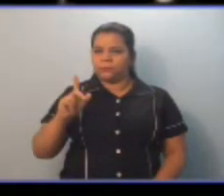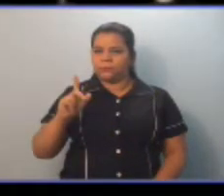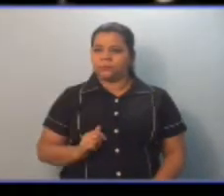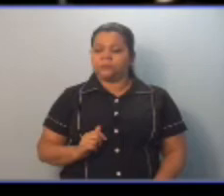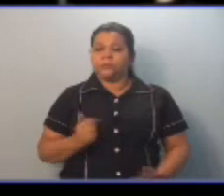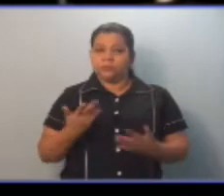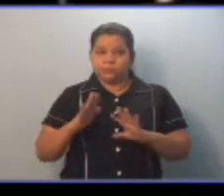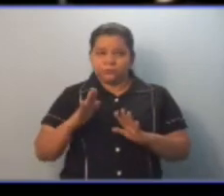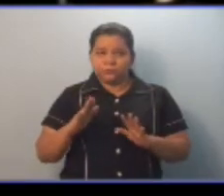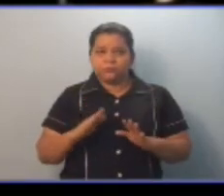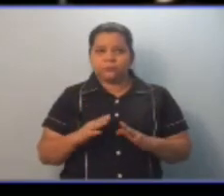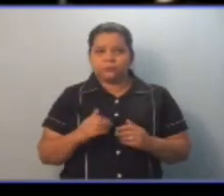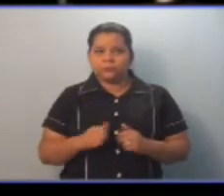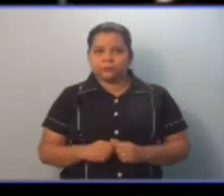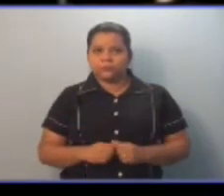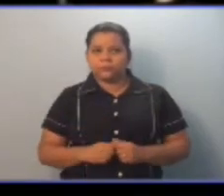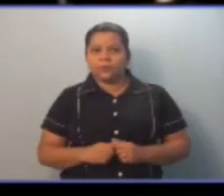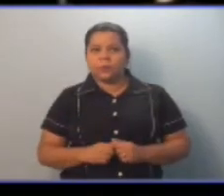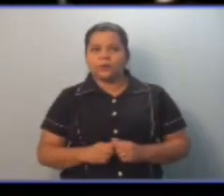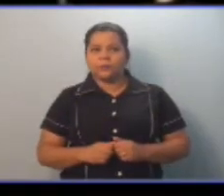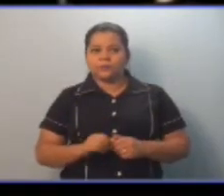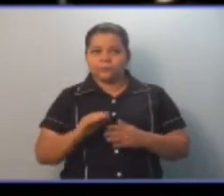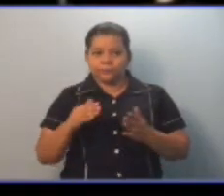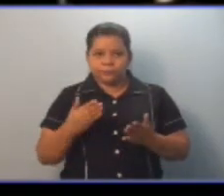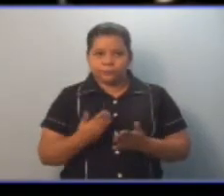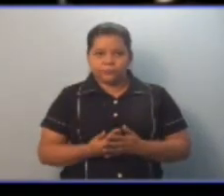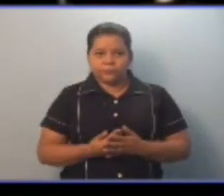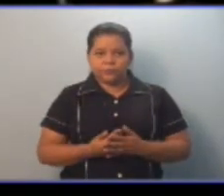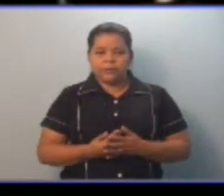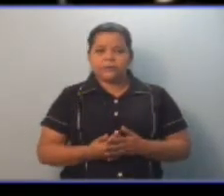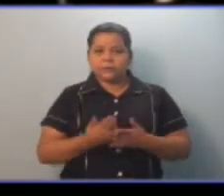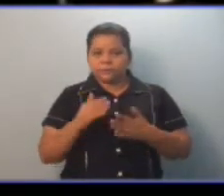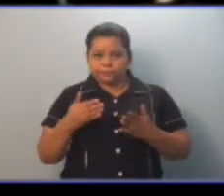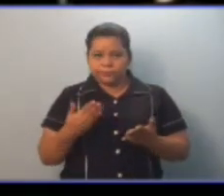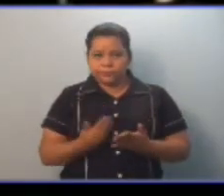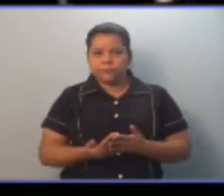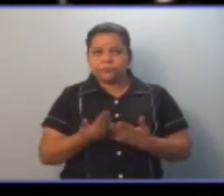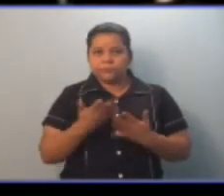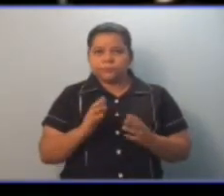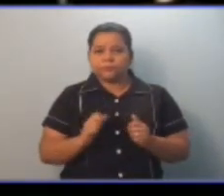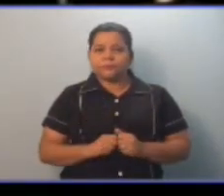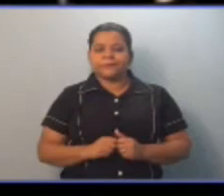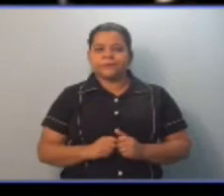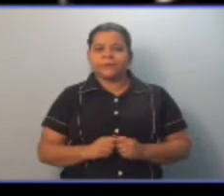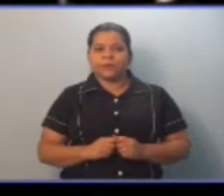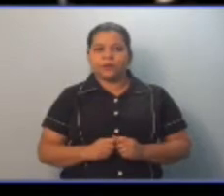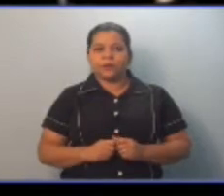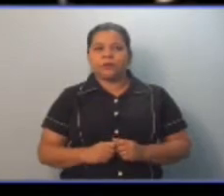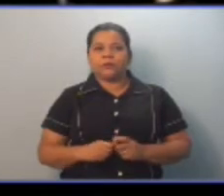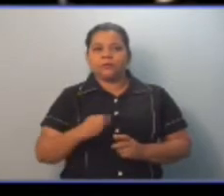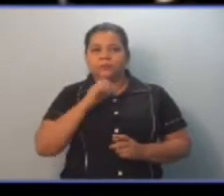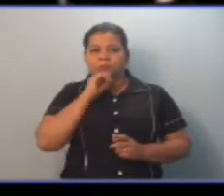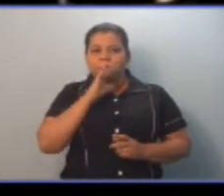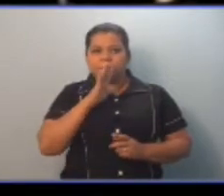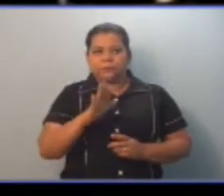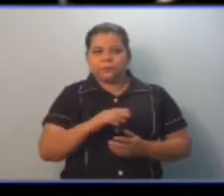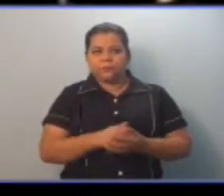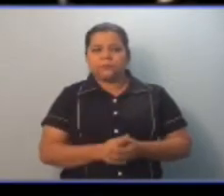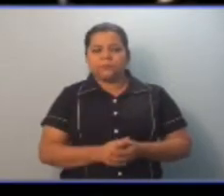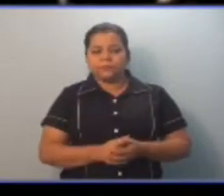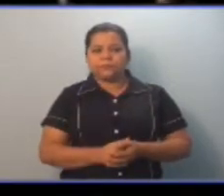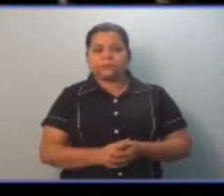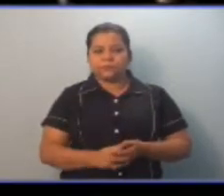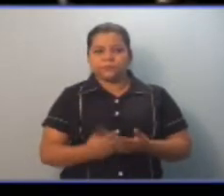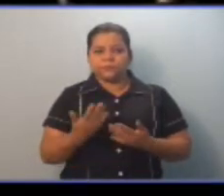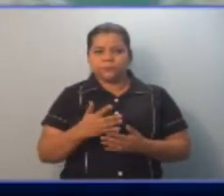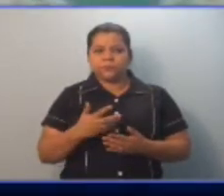Gracias, presidente. Buenas tardes, don Carlos. A mí me gustaría aprovechar esta oportunidad